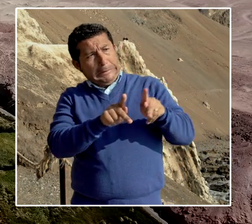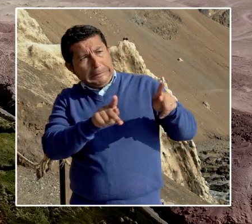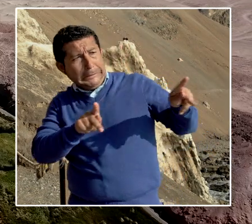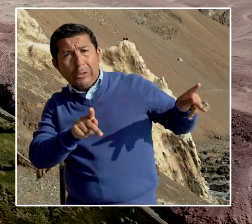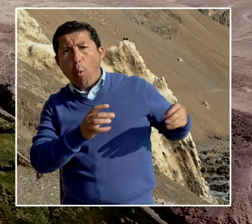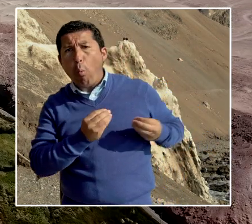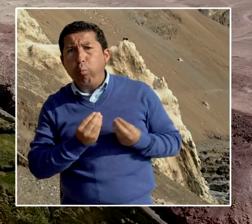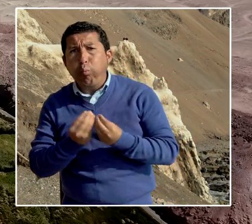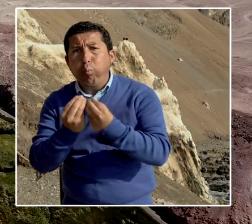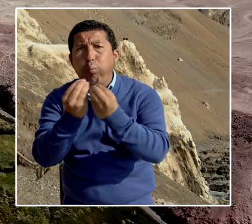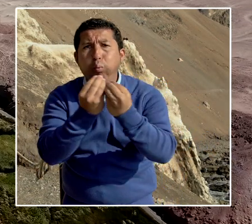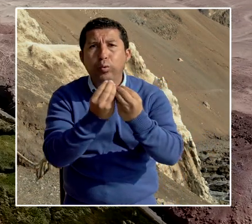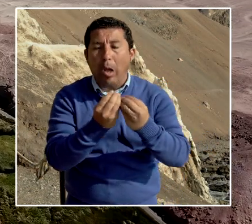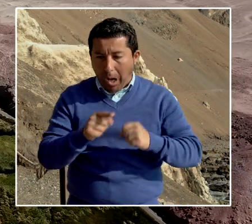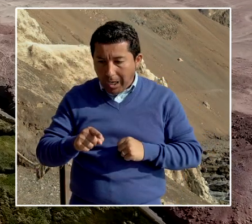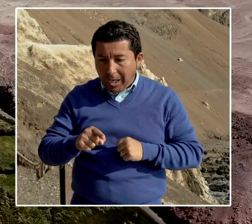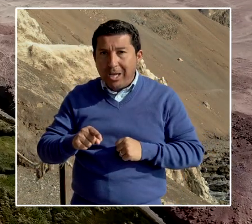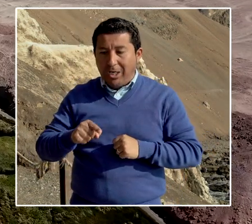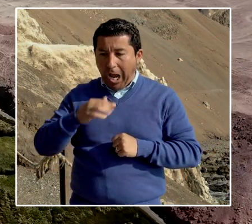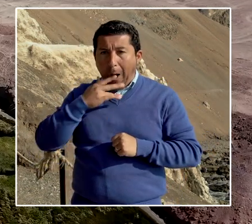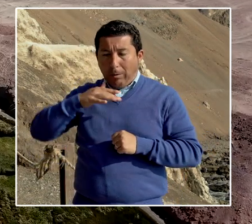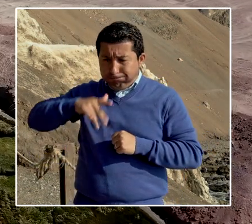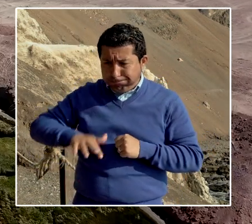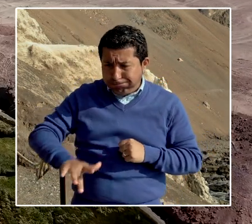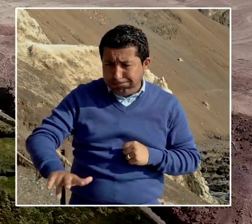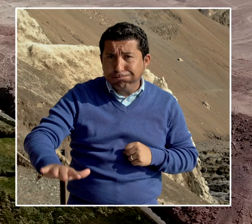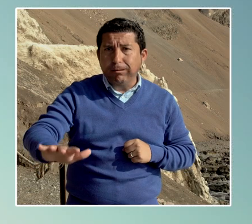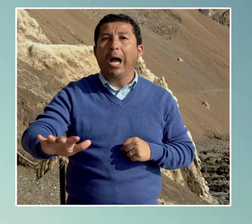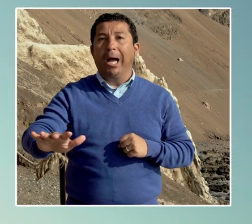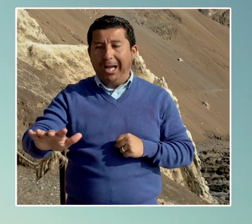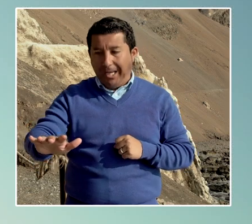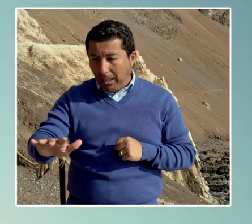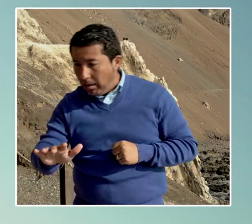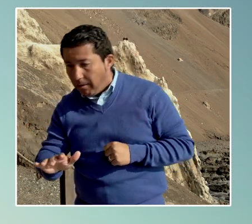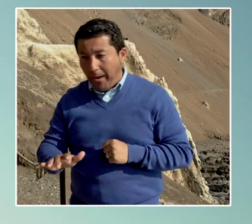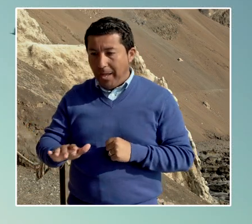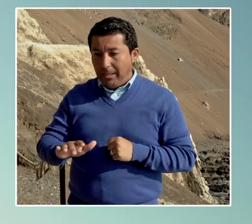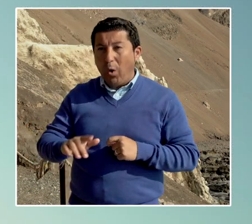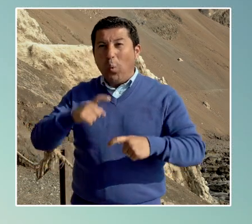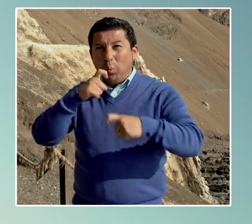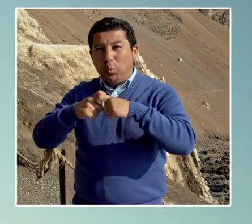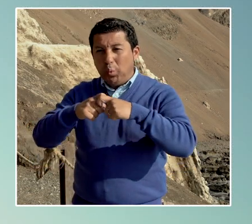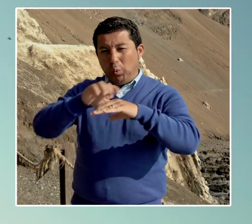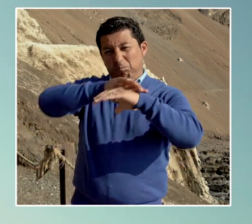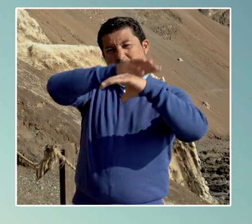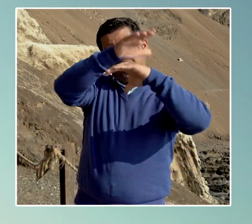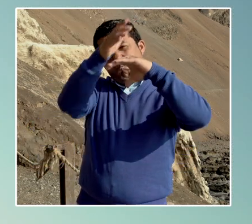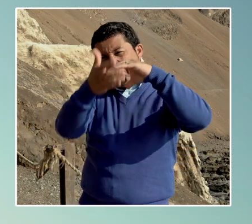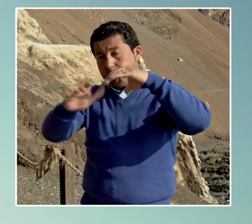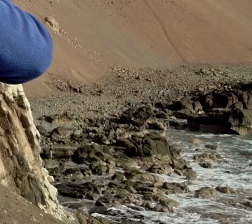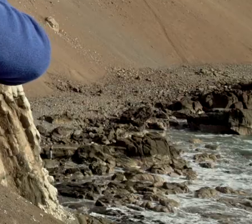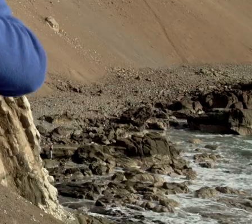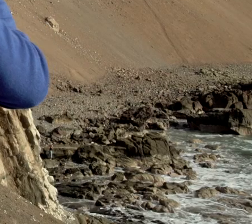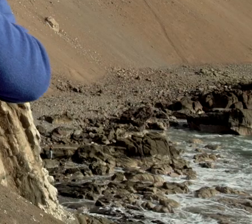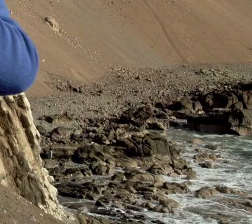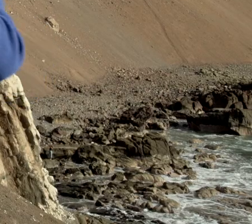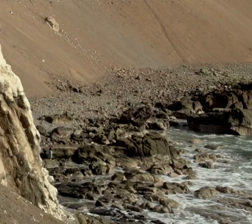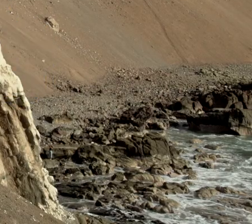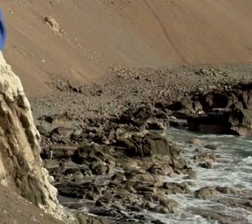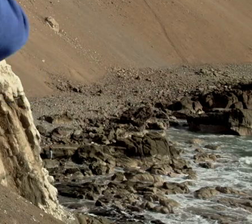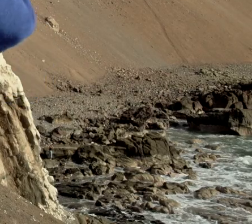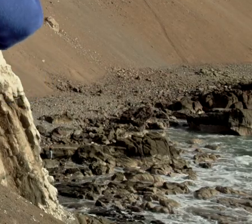recorrieron cientos de kilómetros hacia la costa sur para extraer el guano de estos roqueríos